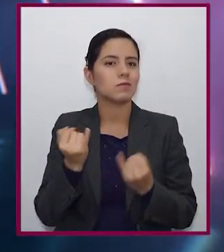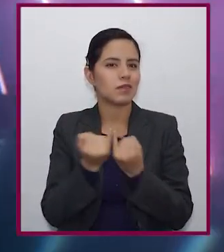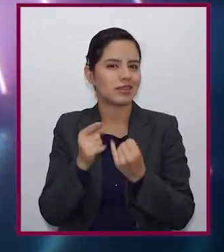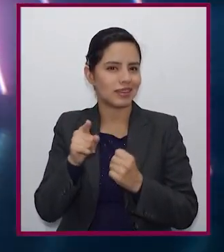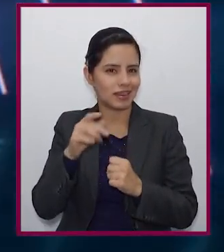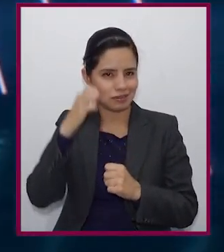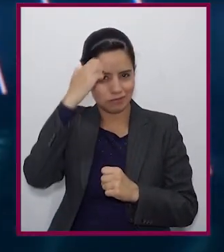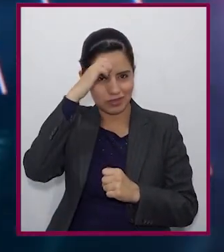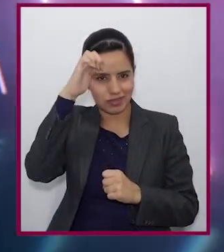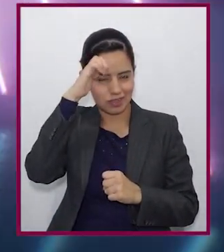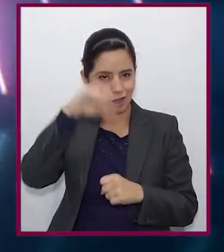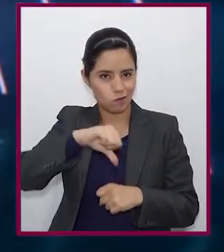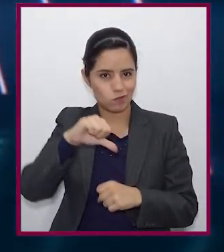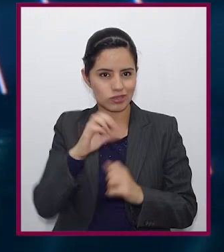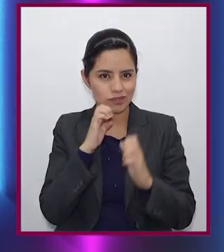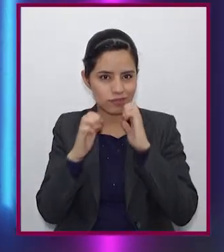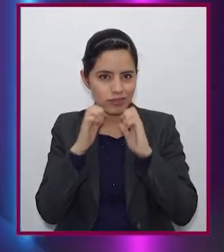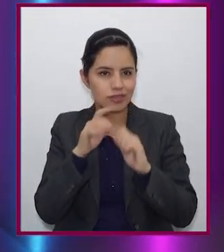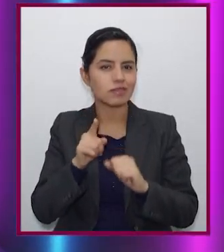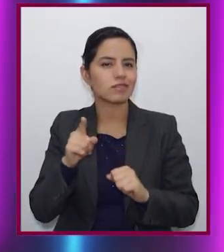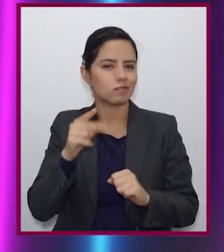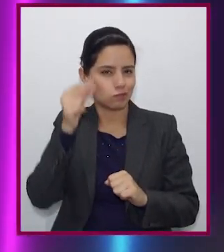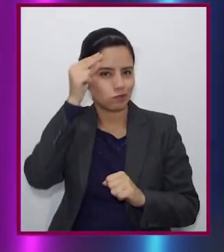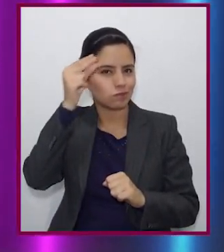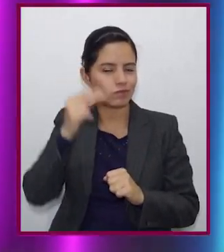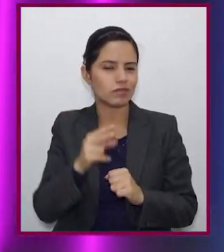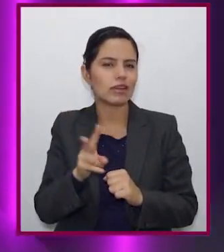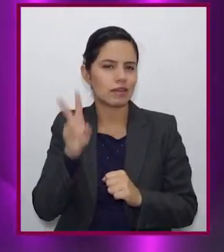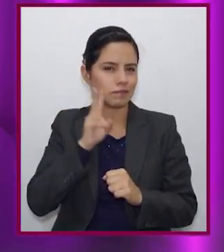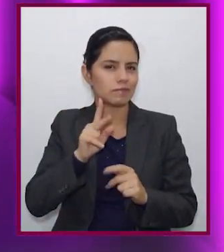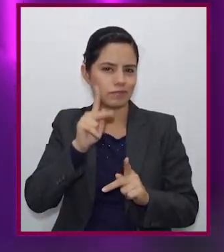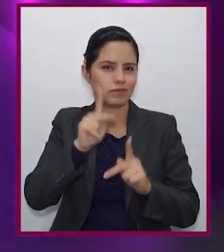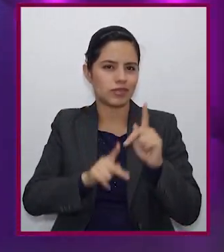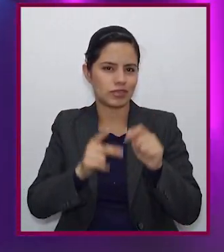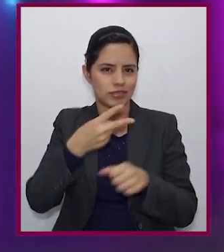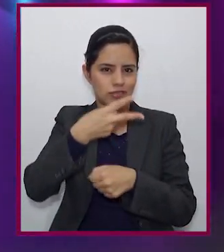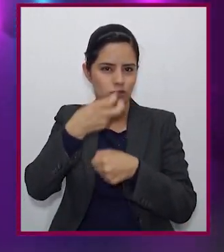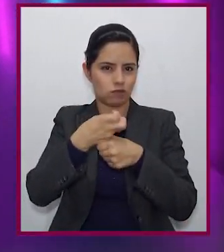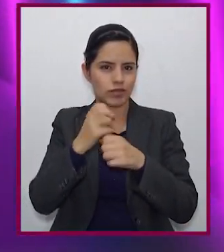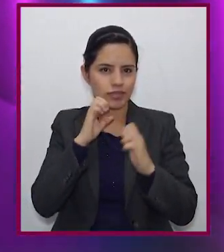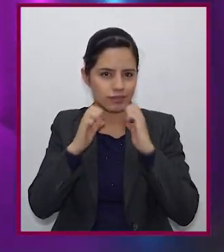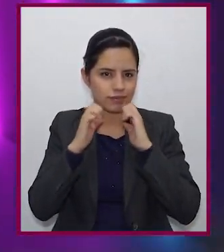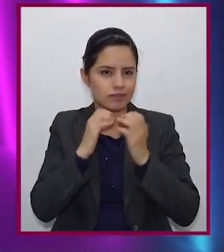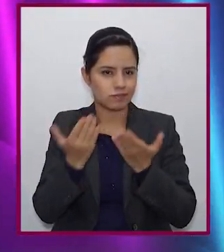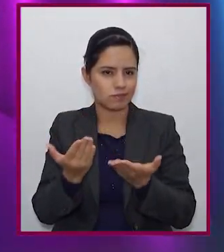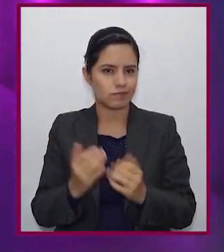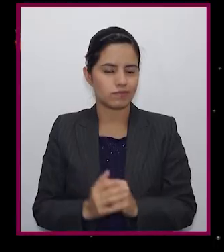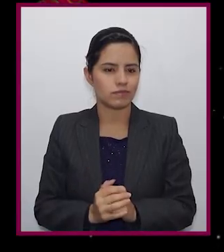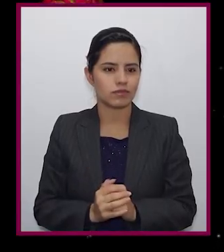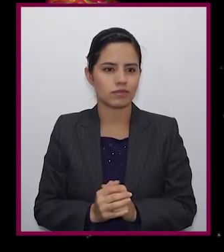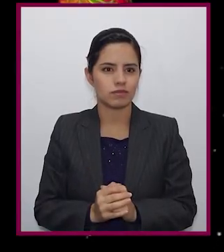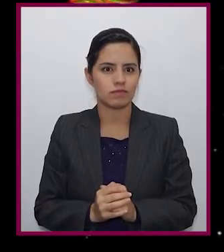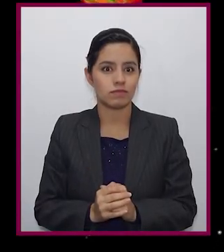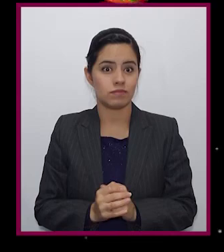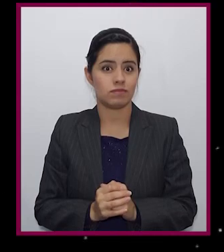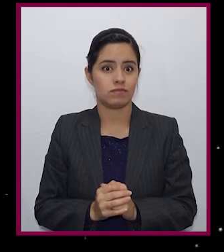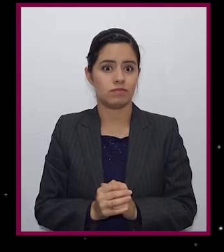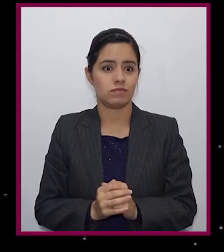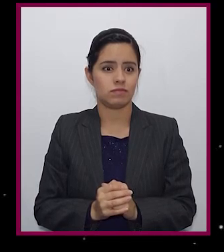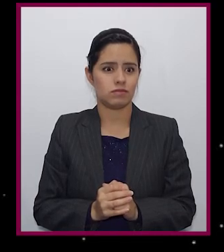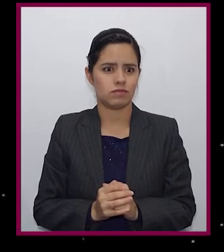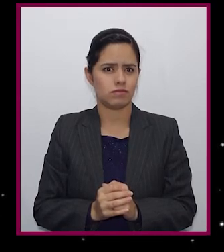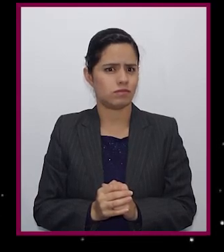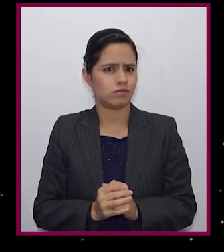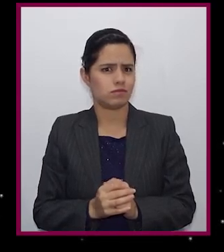es nuestro especialista del día de hoy. Pues no se diga más. Vamos a la segunda parte de nuestra entrevista.